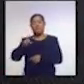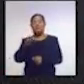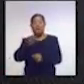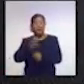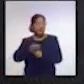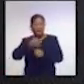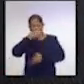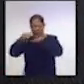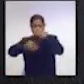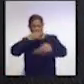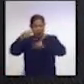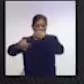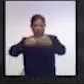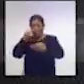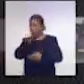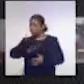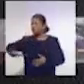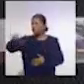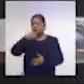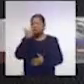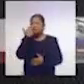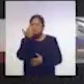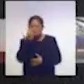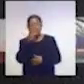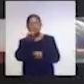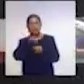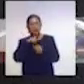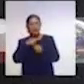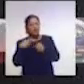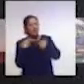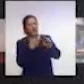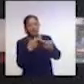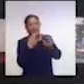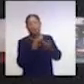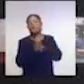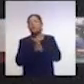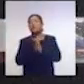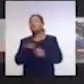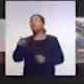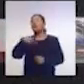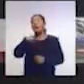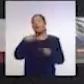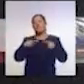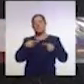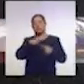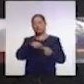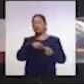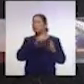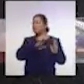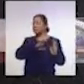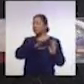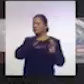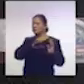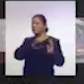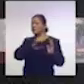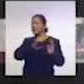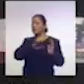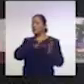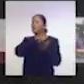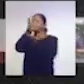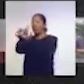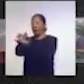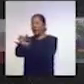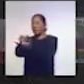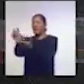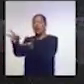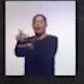campañas de donación altruista donde parte del personal del Centro Estatal acude a ciertas instituciones en